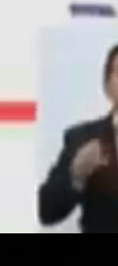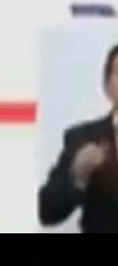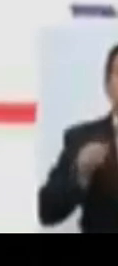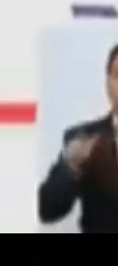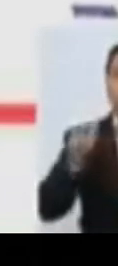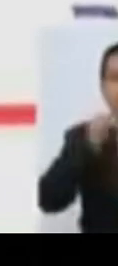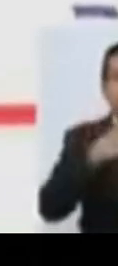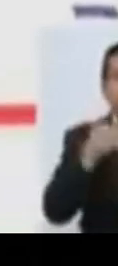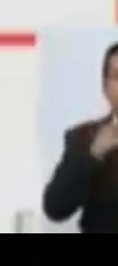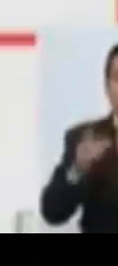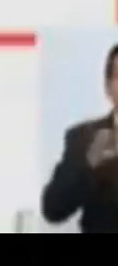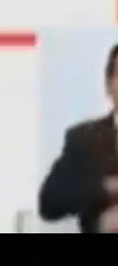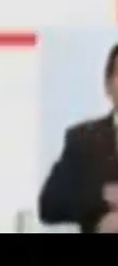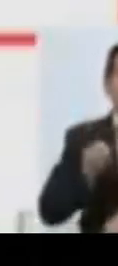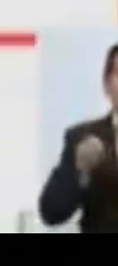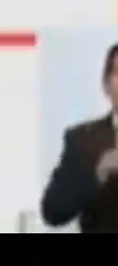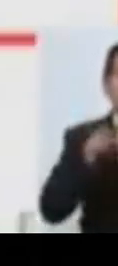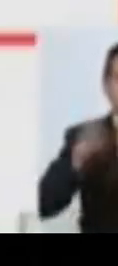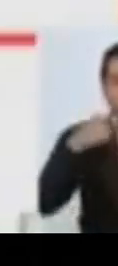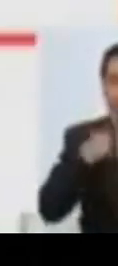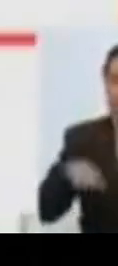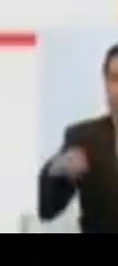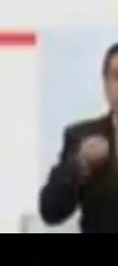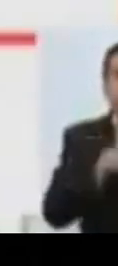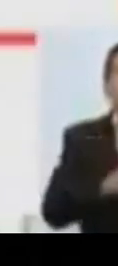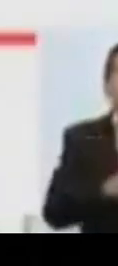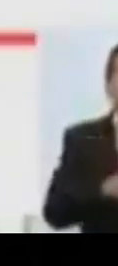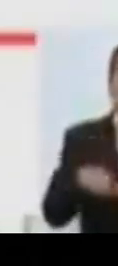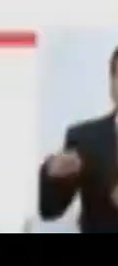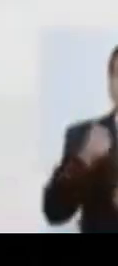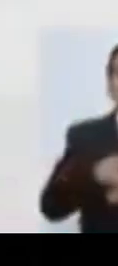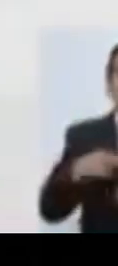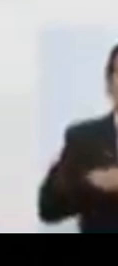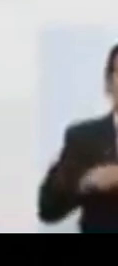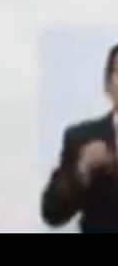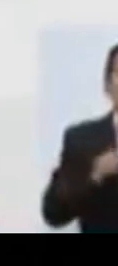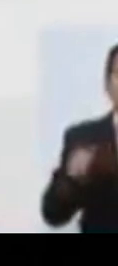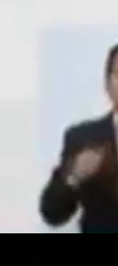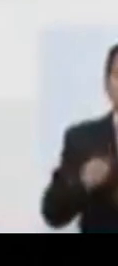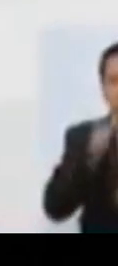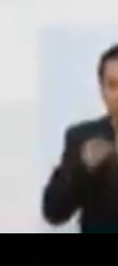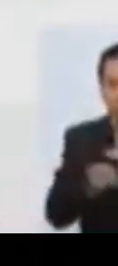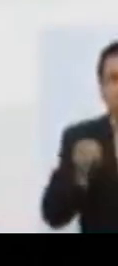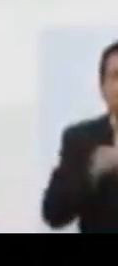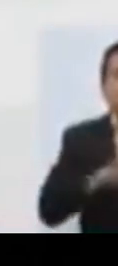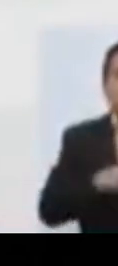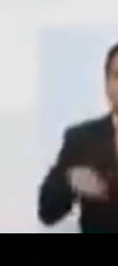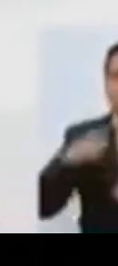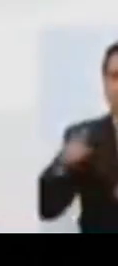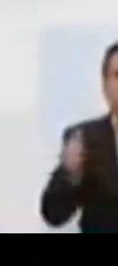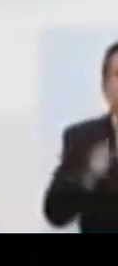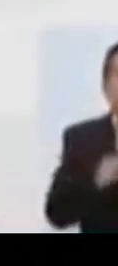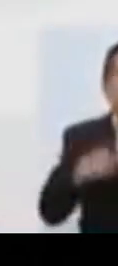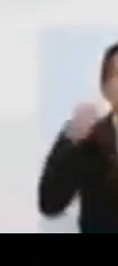Angélica Sosa, no. Tenemos que saber quiénes más fueron parte de esta red de corrupción, quiénes fueron los